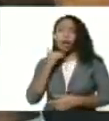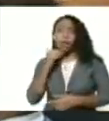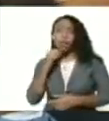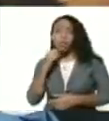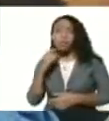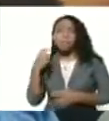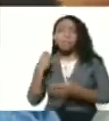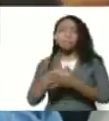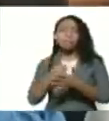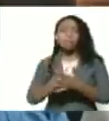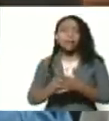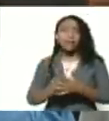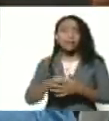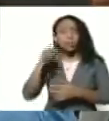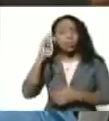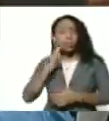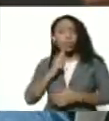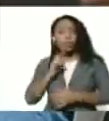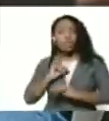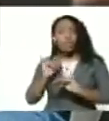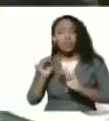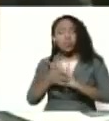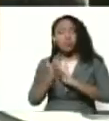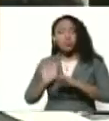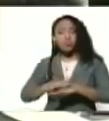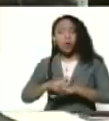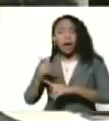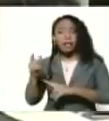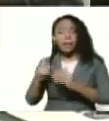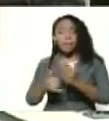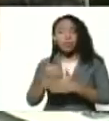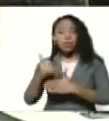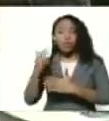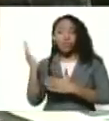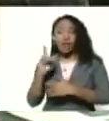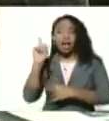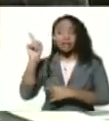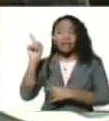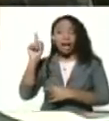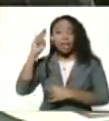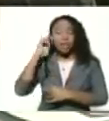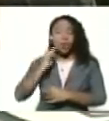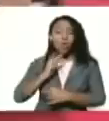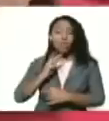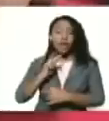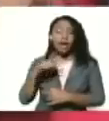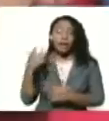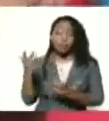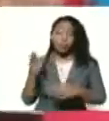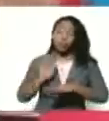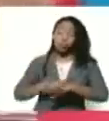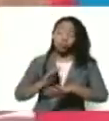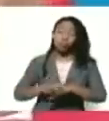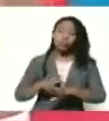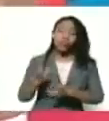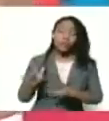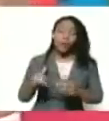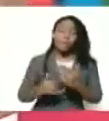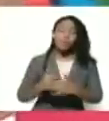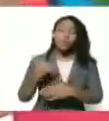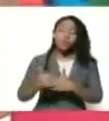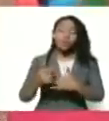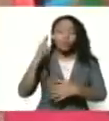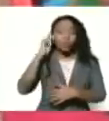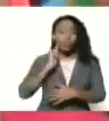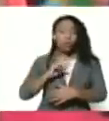la revolución, que es el bolivarianismo, al fin, porque este proyecto viene de allá de Bolívar, que por supuesto, bueno, es el proyecto bolivariano,